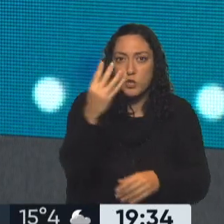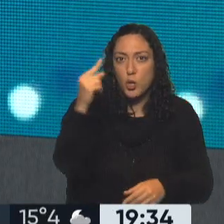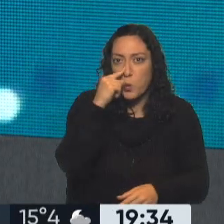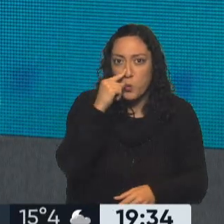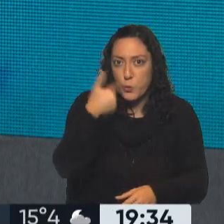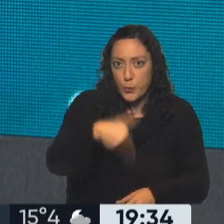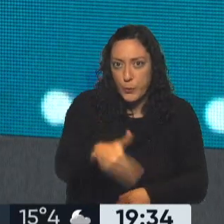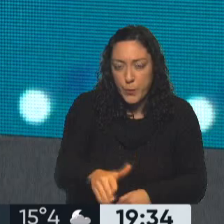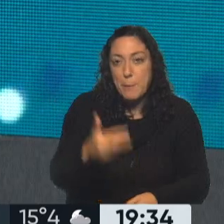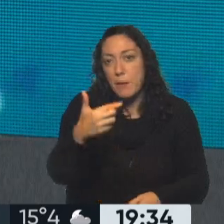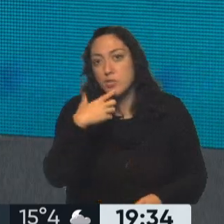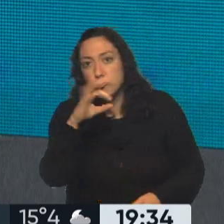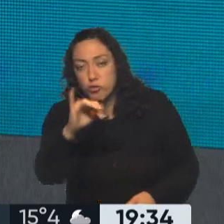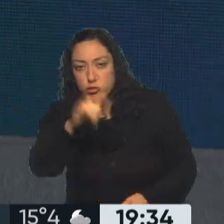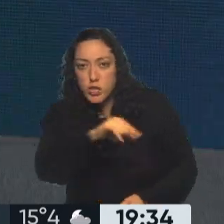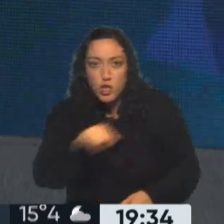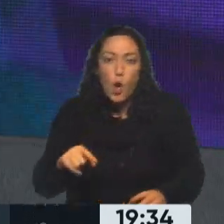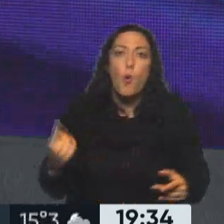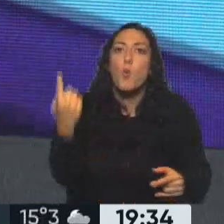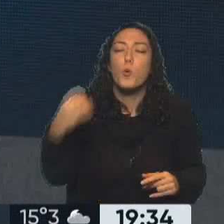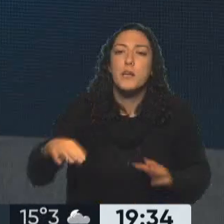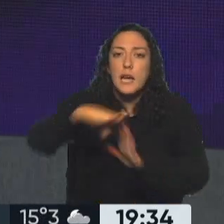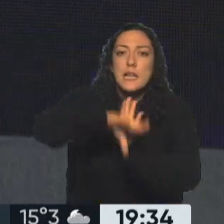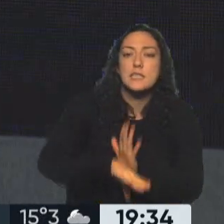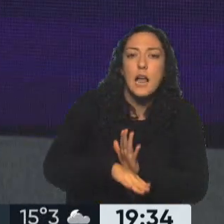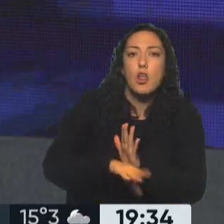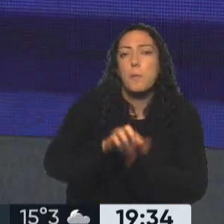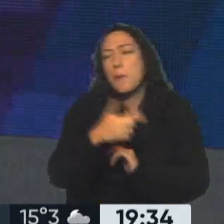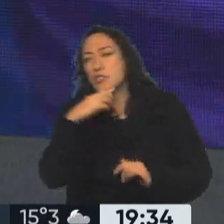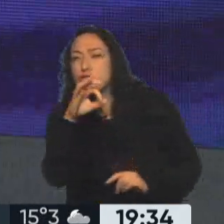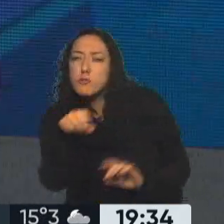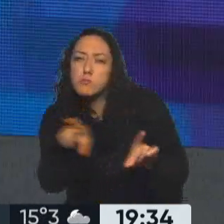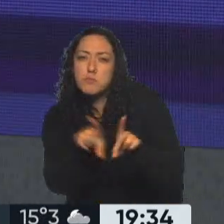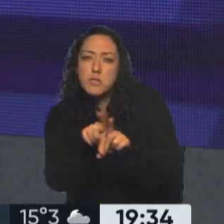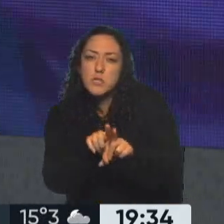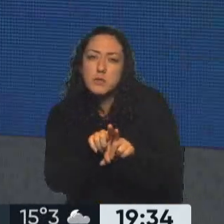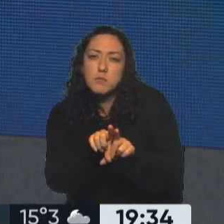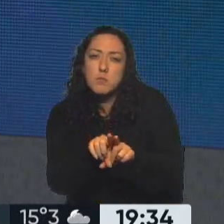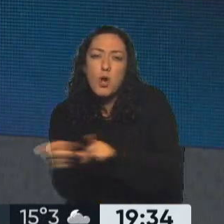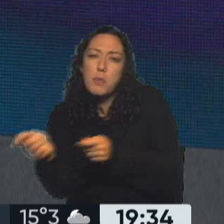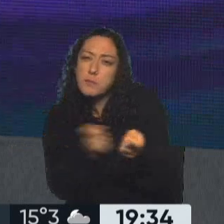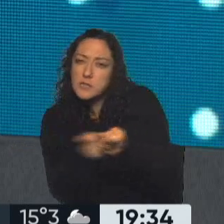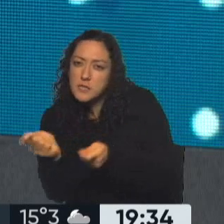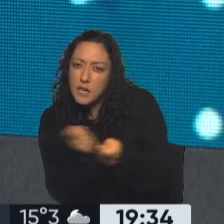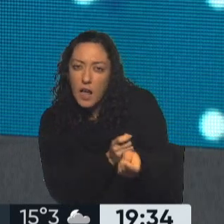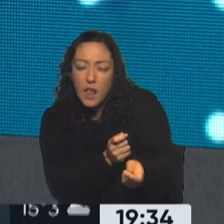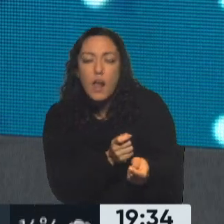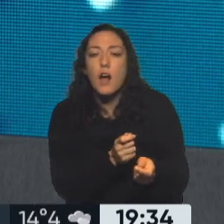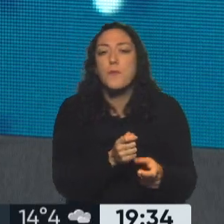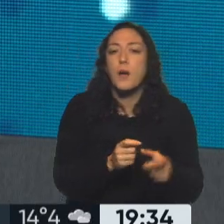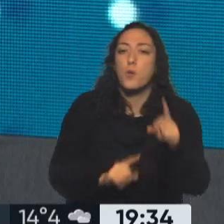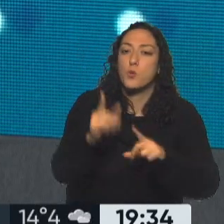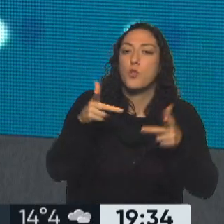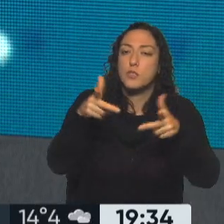junio. ¿Hay paso? ¿Hay lista de unidad? Si hay una paso, es una paso, como se dice, administrada, como muchos dicen,